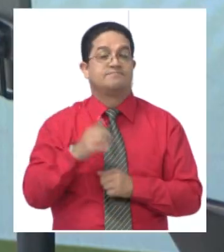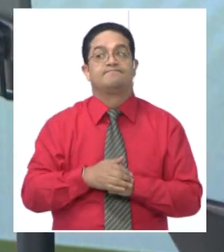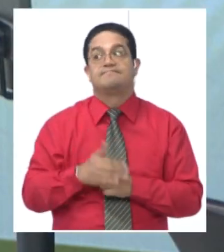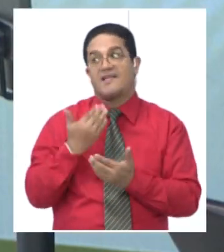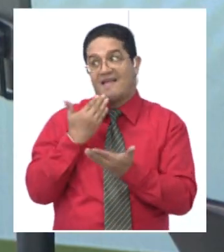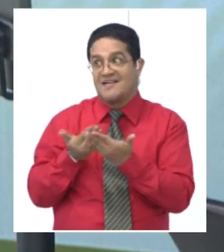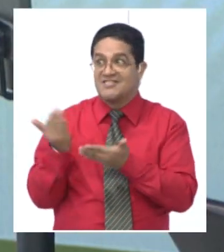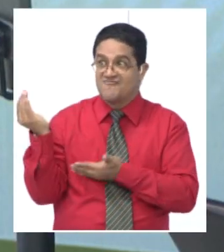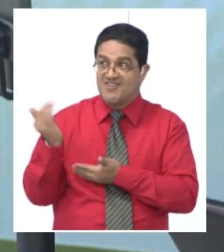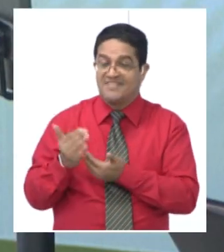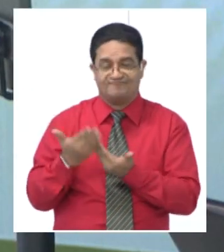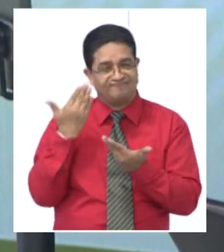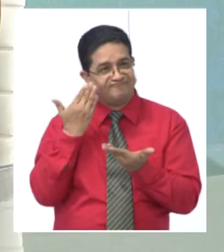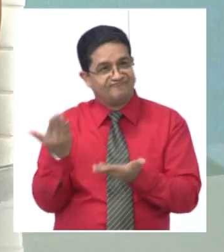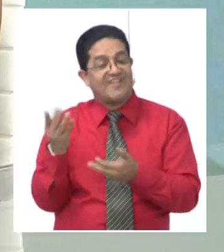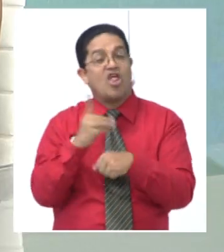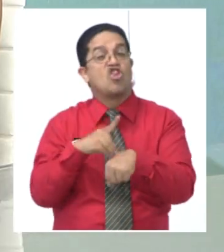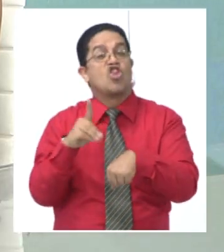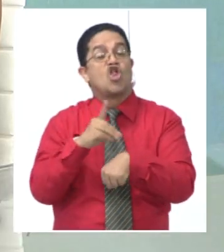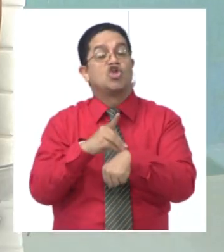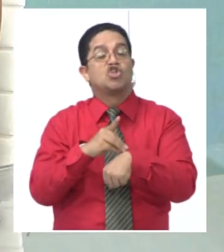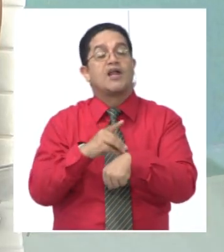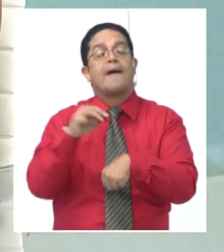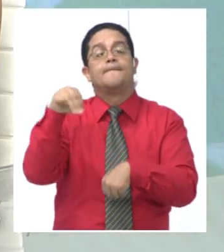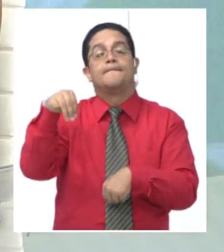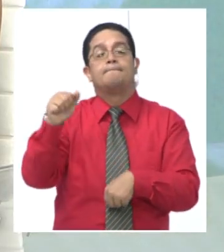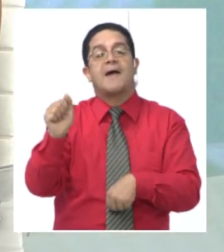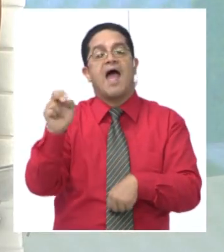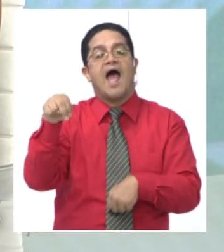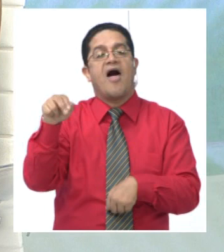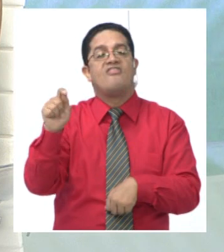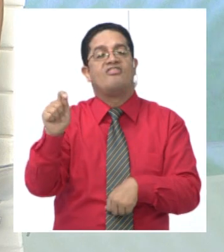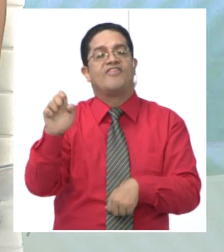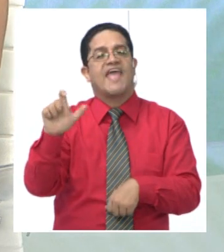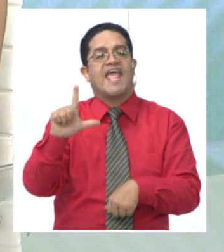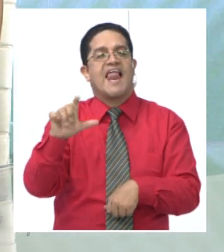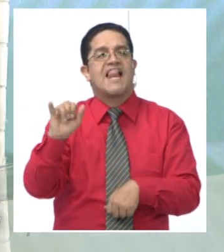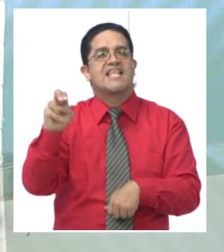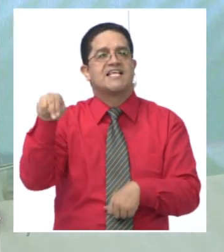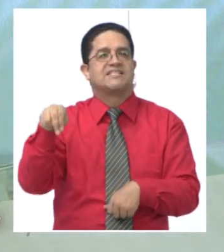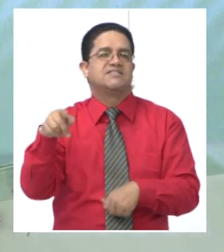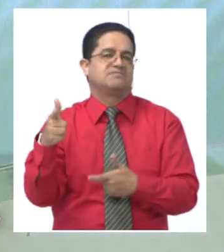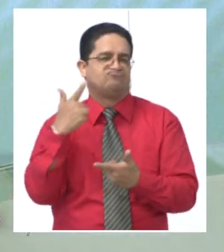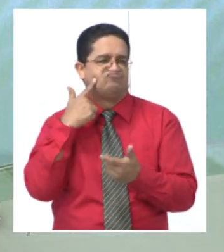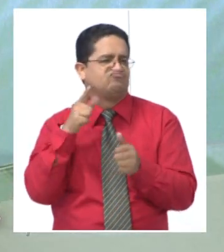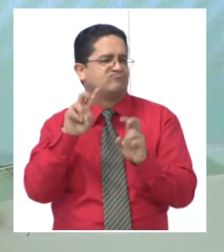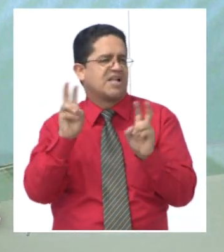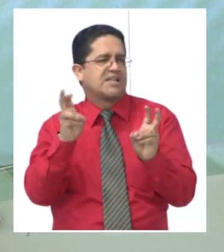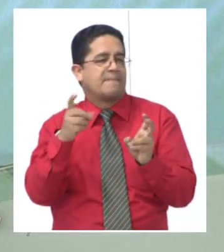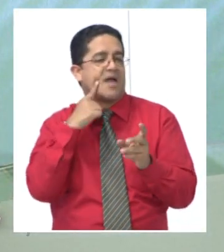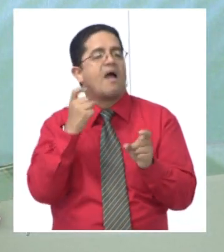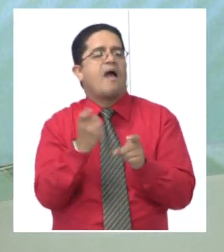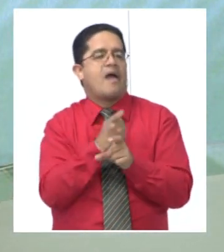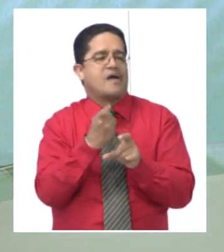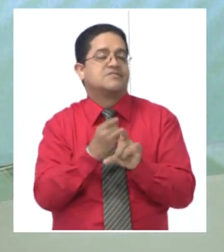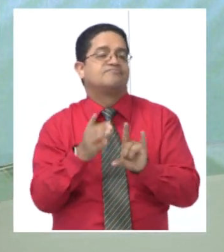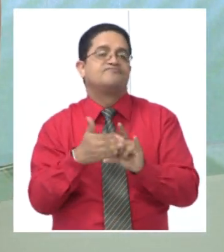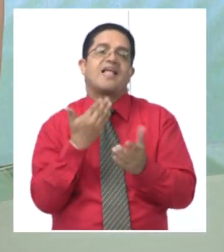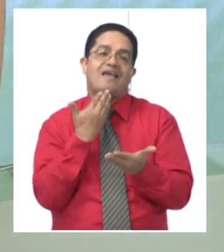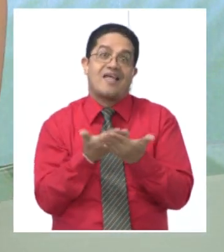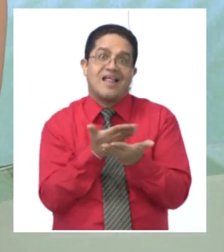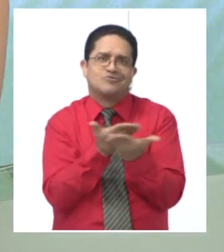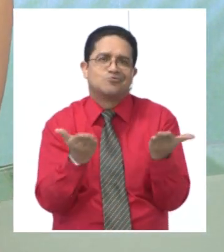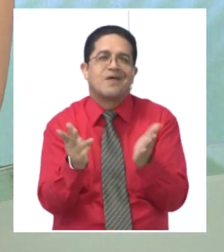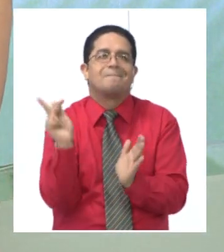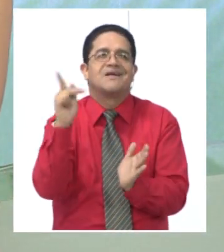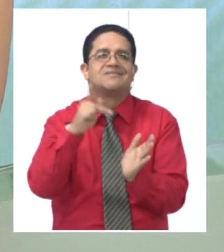placer. La doctora Carmen Clara Mantelini nos estuvo acompañando, ginecólogo obstetra, estuvimos hablando sobre cáncer de cuello uterino. Gracias por la participación,